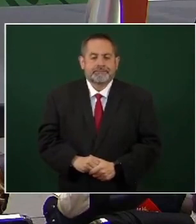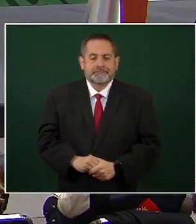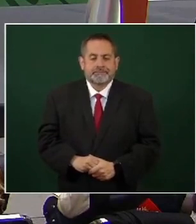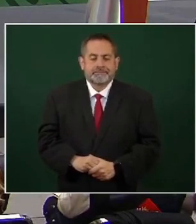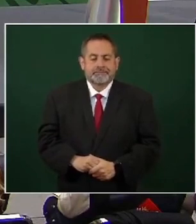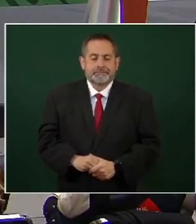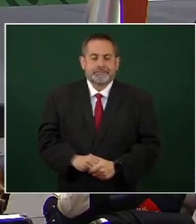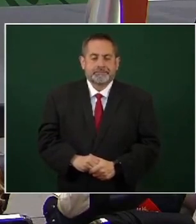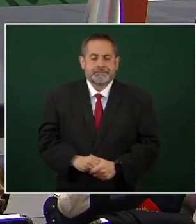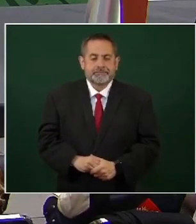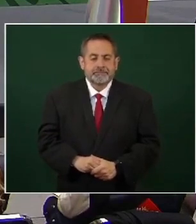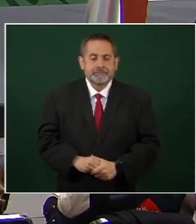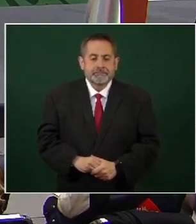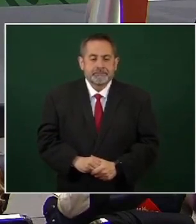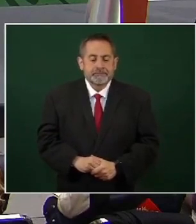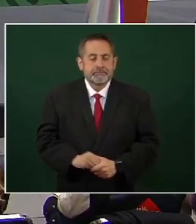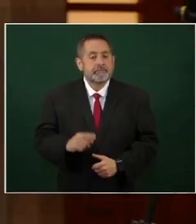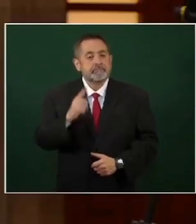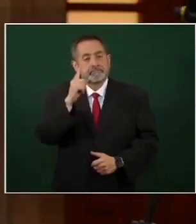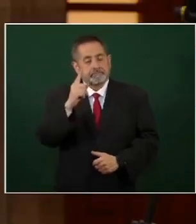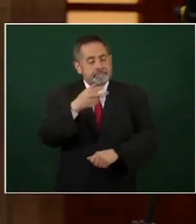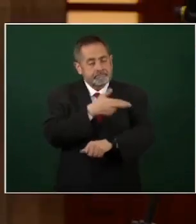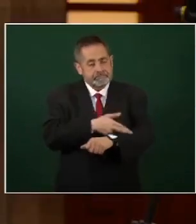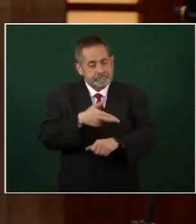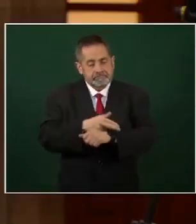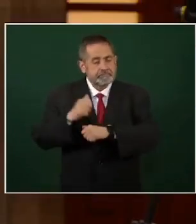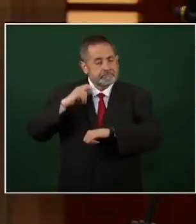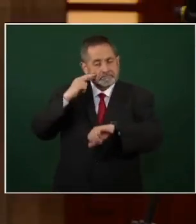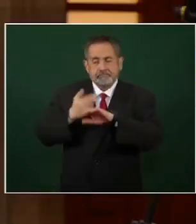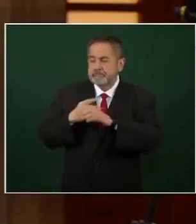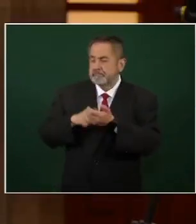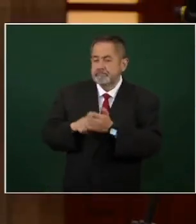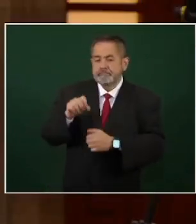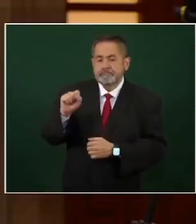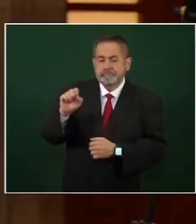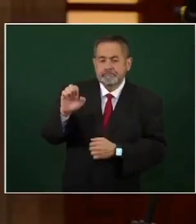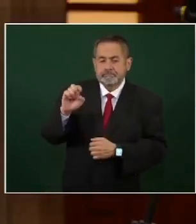También uno de los operativos encabezados por Sedena fue